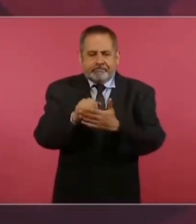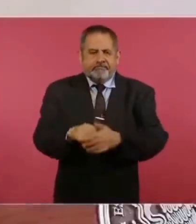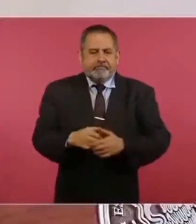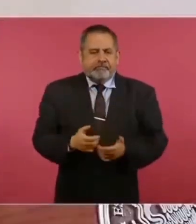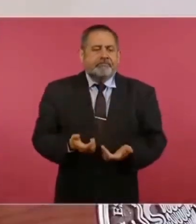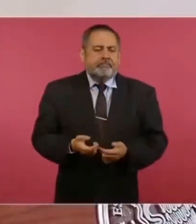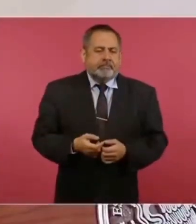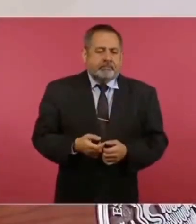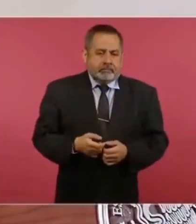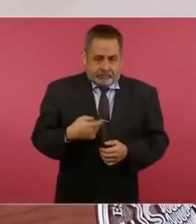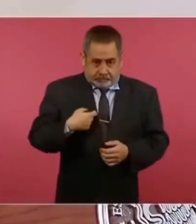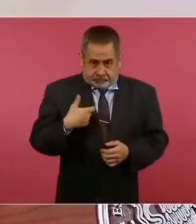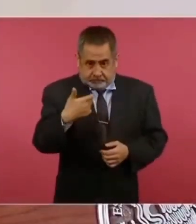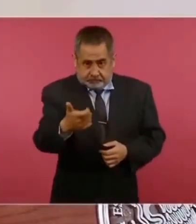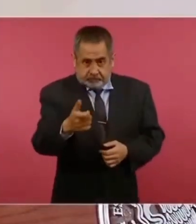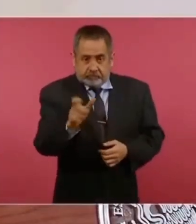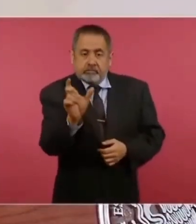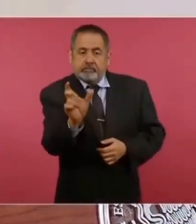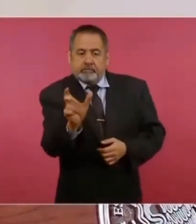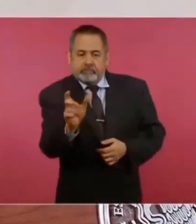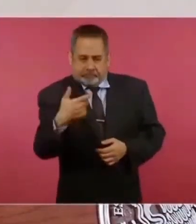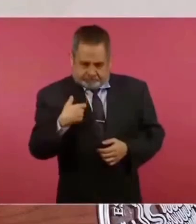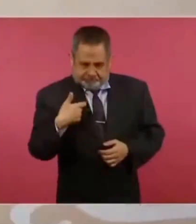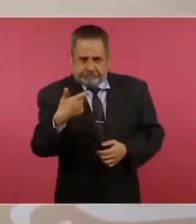compraban las credenciales.